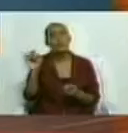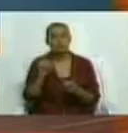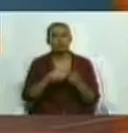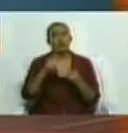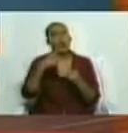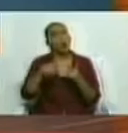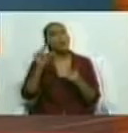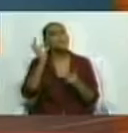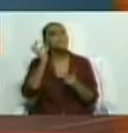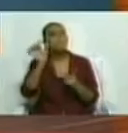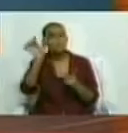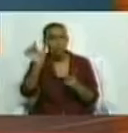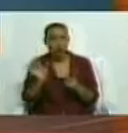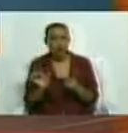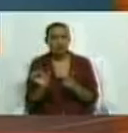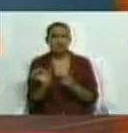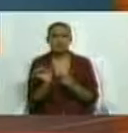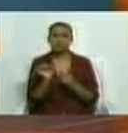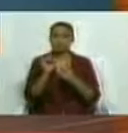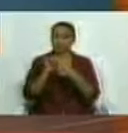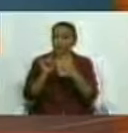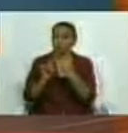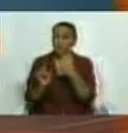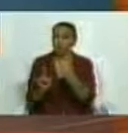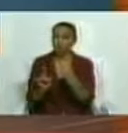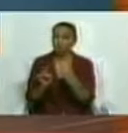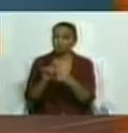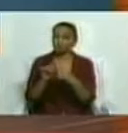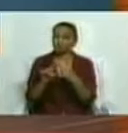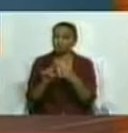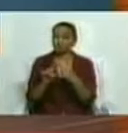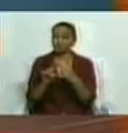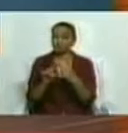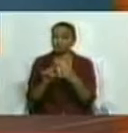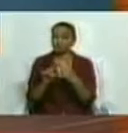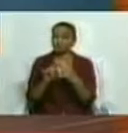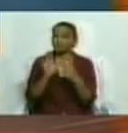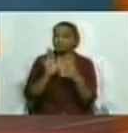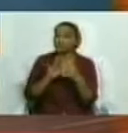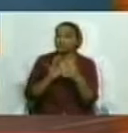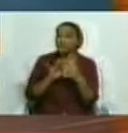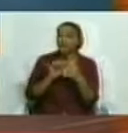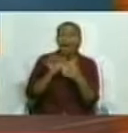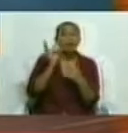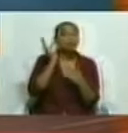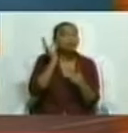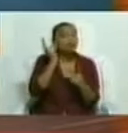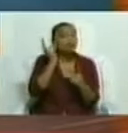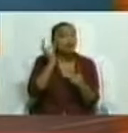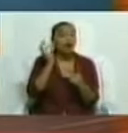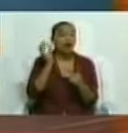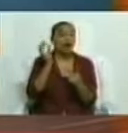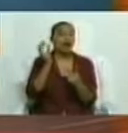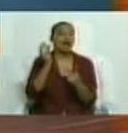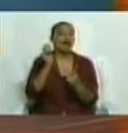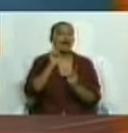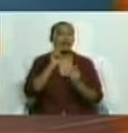antes tenía dicha dama una fachada de periodista pero ahora es